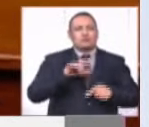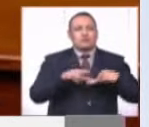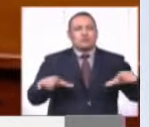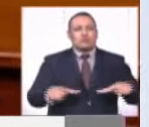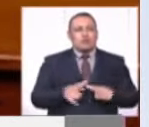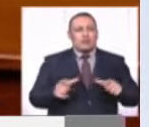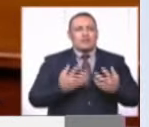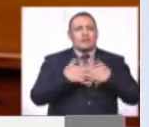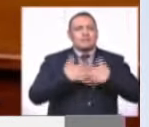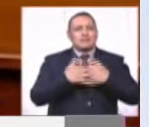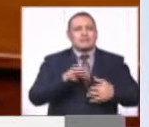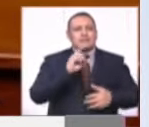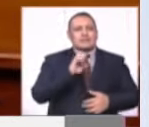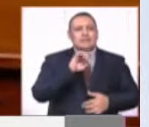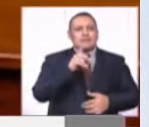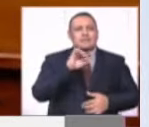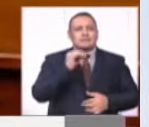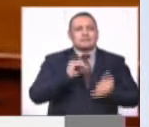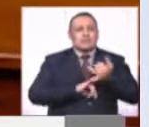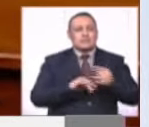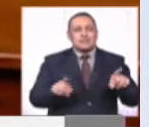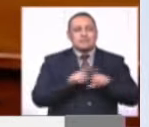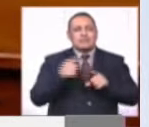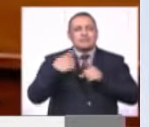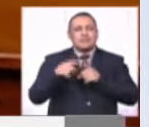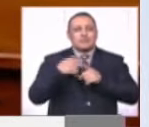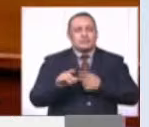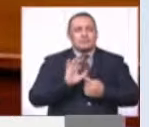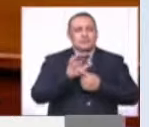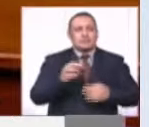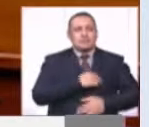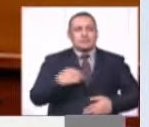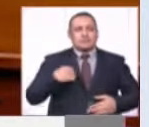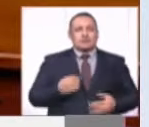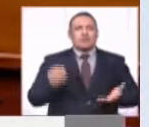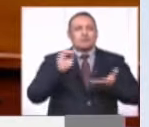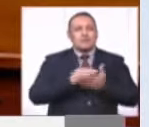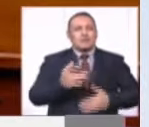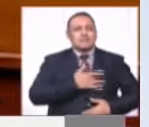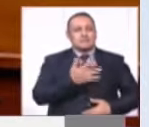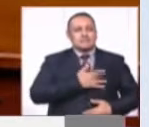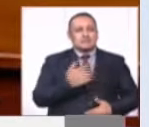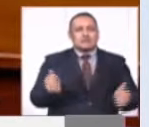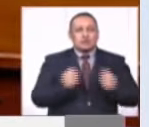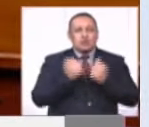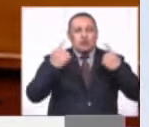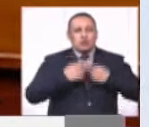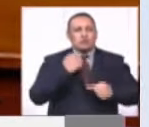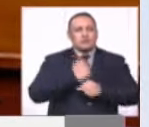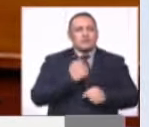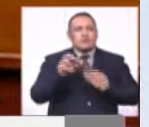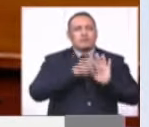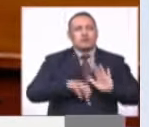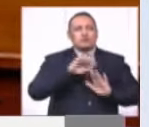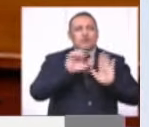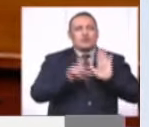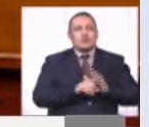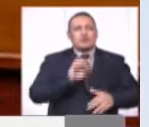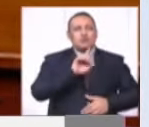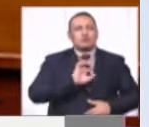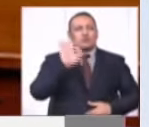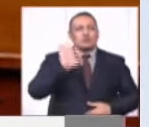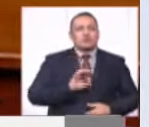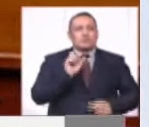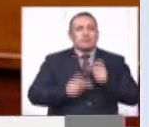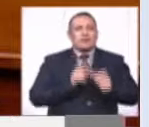la presa de Las Delicias, y que los representantes del MEF sean más empáticos al momento de evaluar el proyecto de ley del 1%